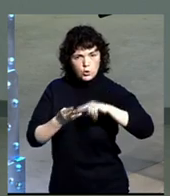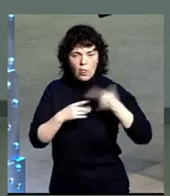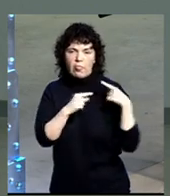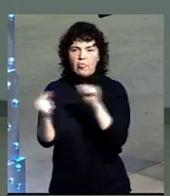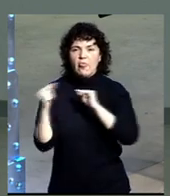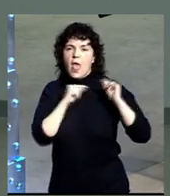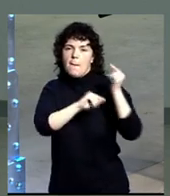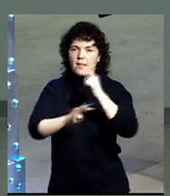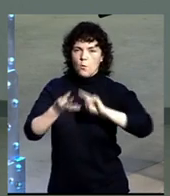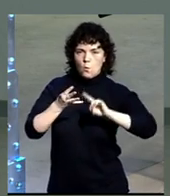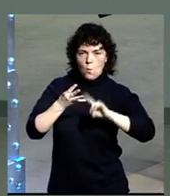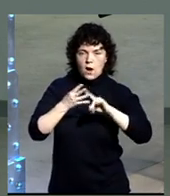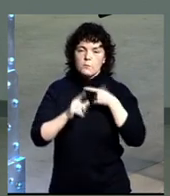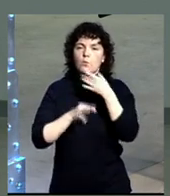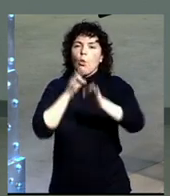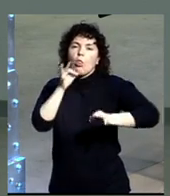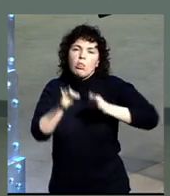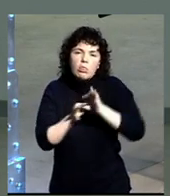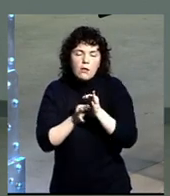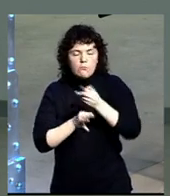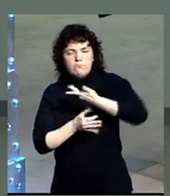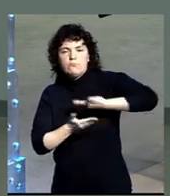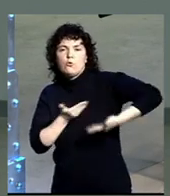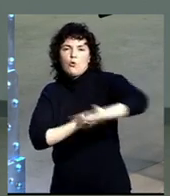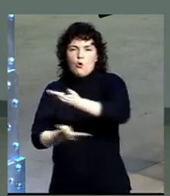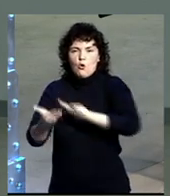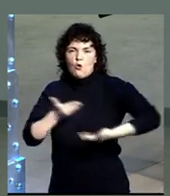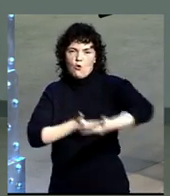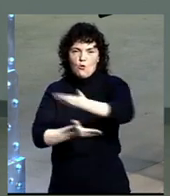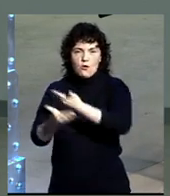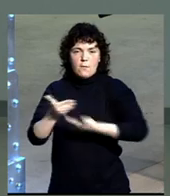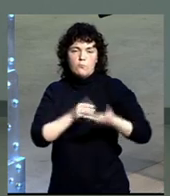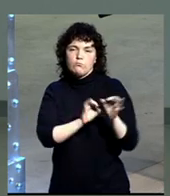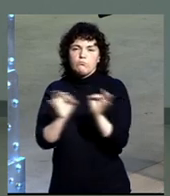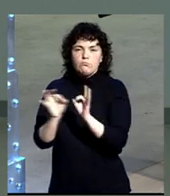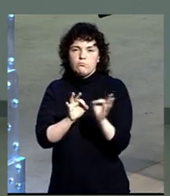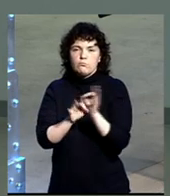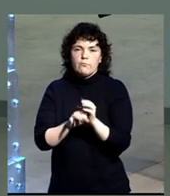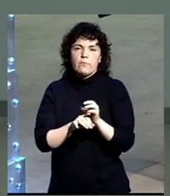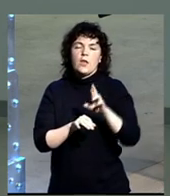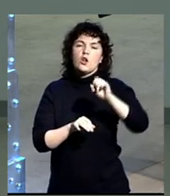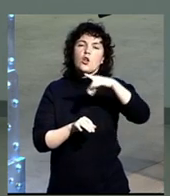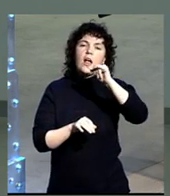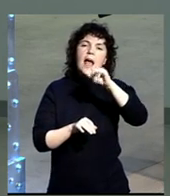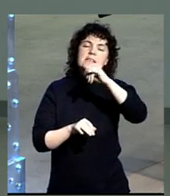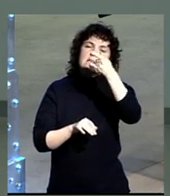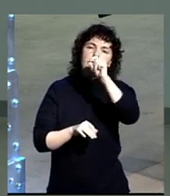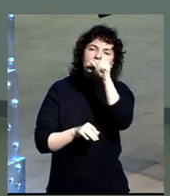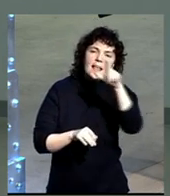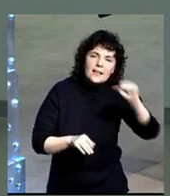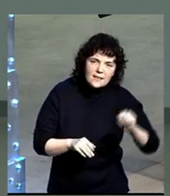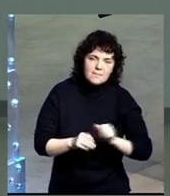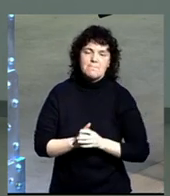que organizamos de un ciclo en colaboración y coorganizado con Roca Salvatella,